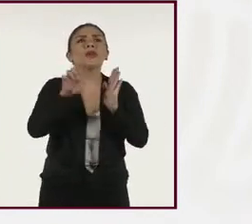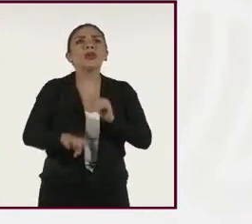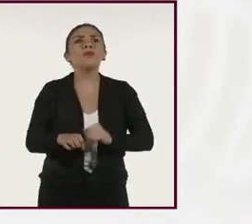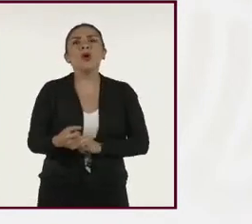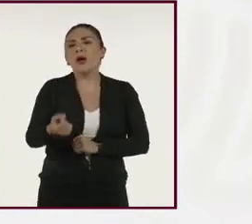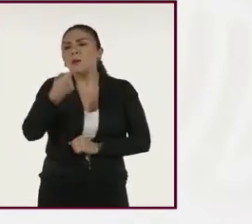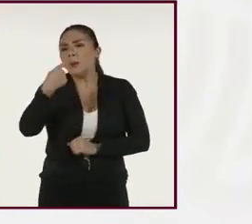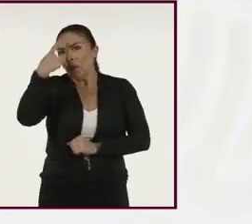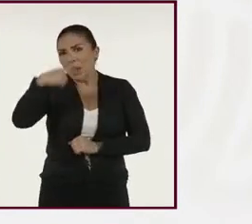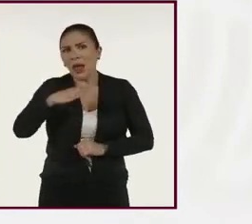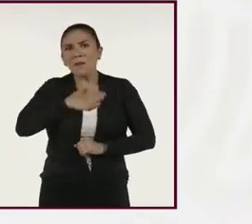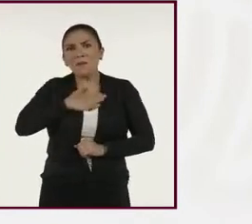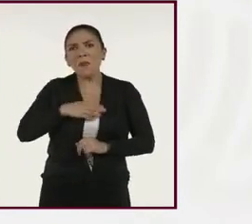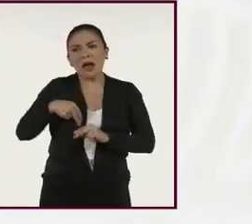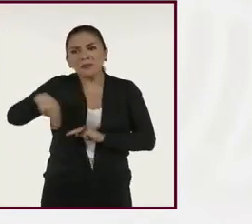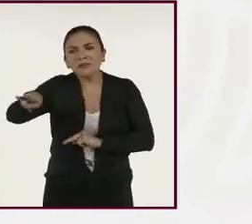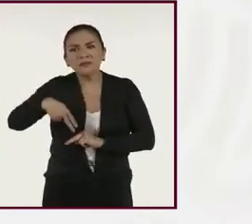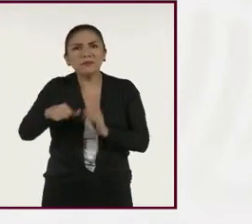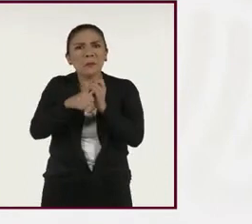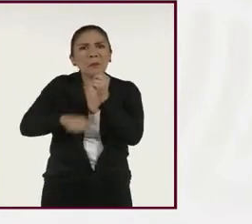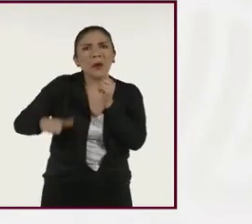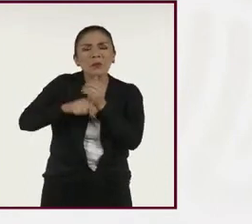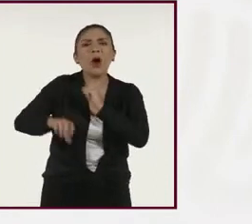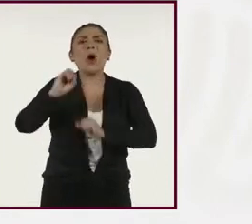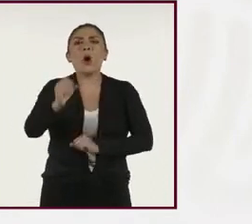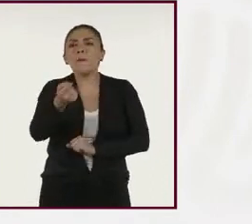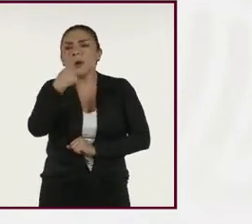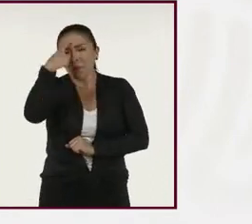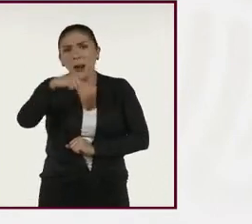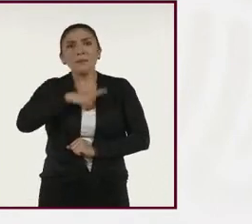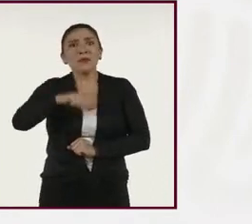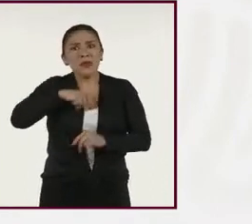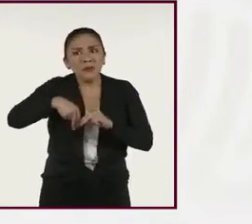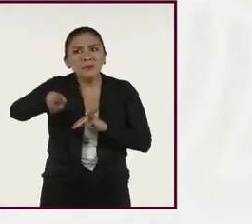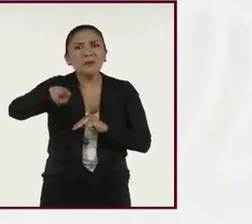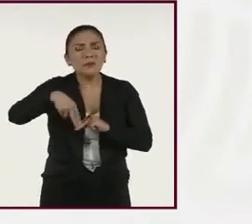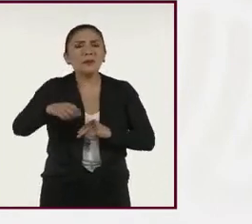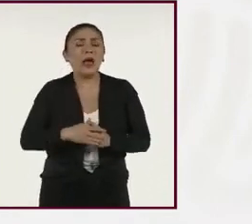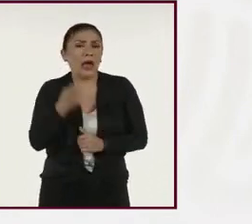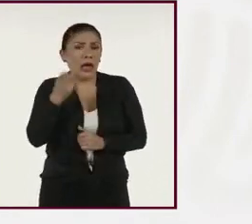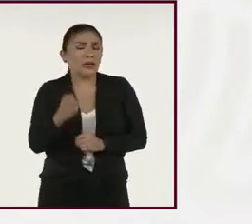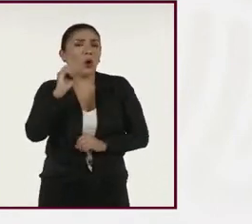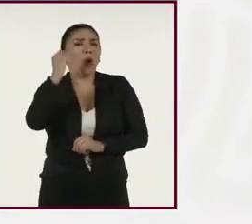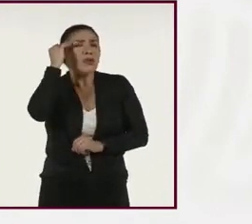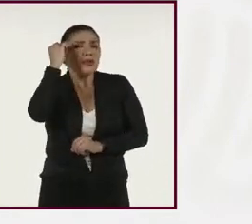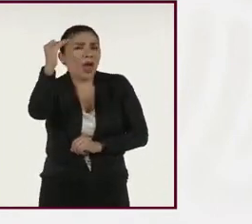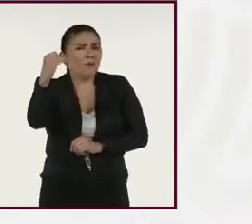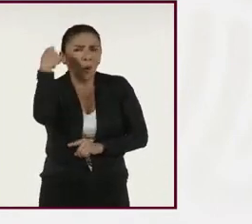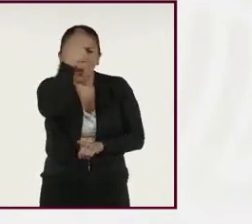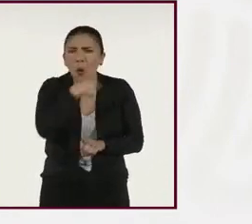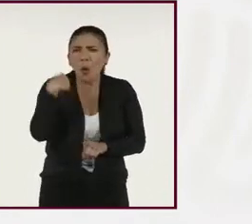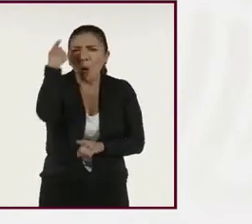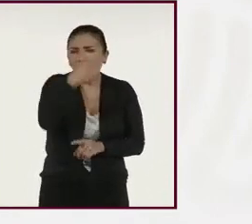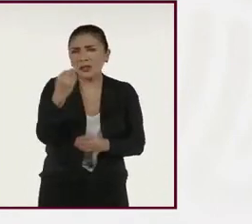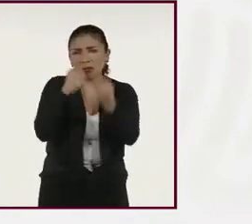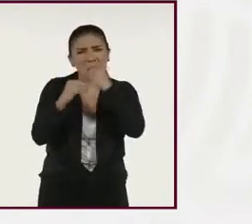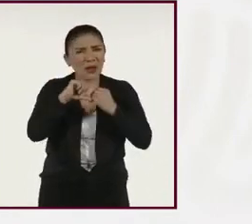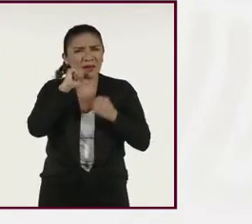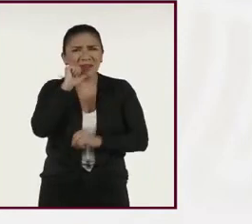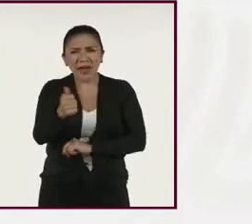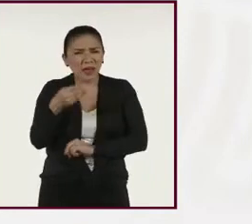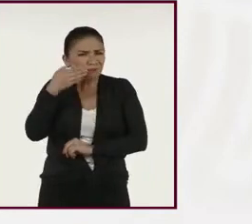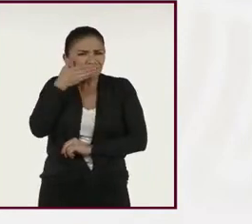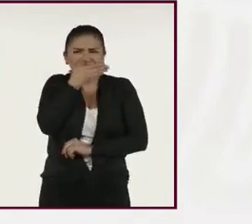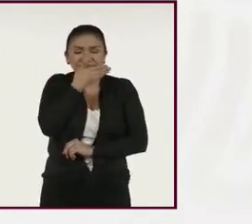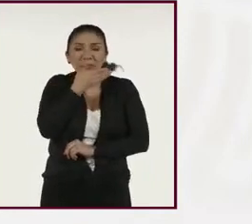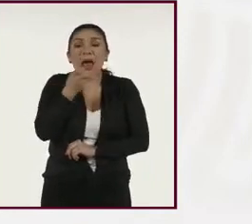algunos laxantes o algunos medicamentos diuréticos, donde se pasa un periodo muy largo de tiempo sin ingerir alimentos,